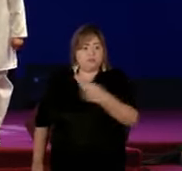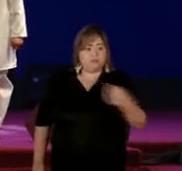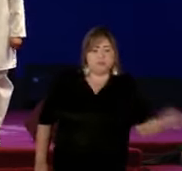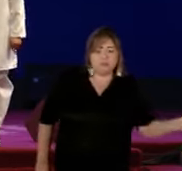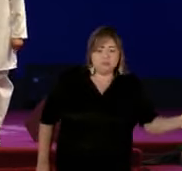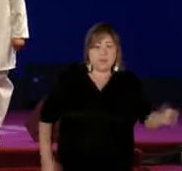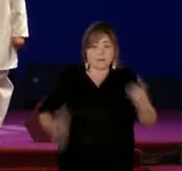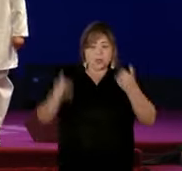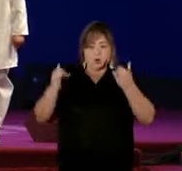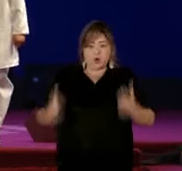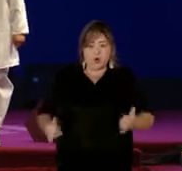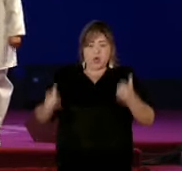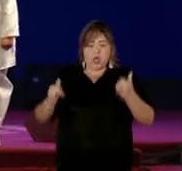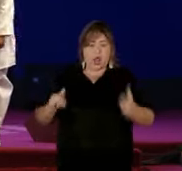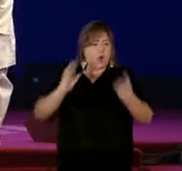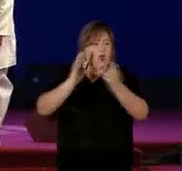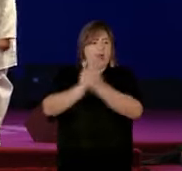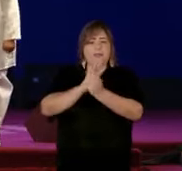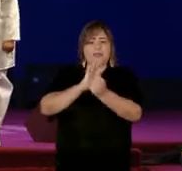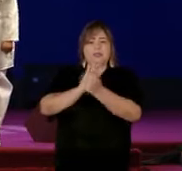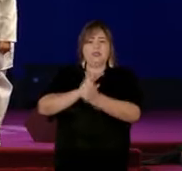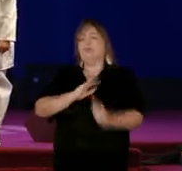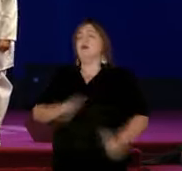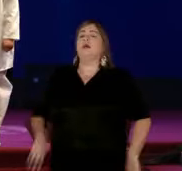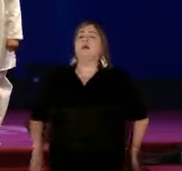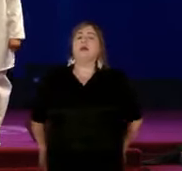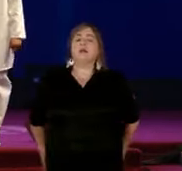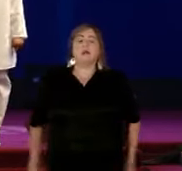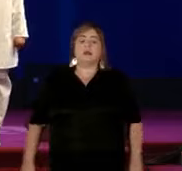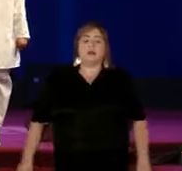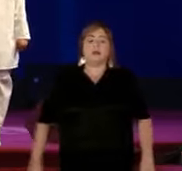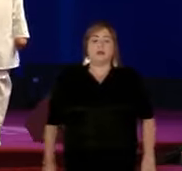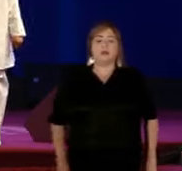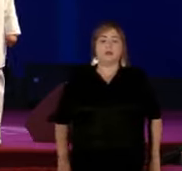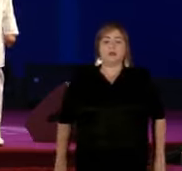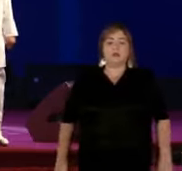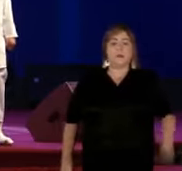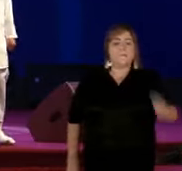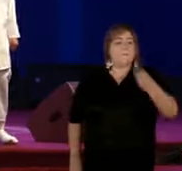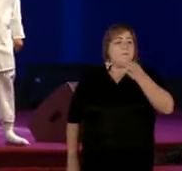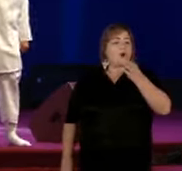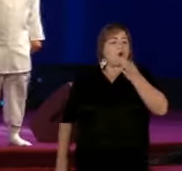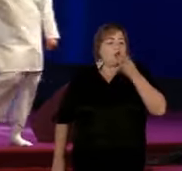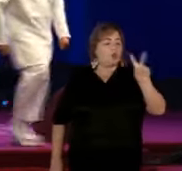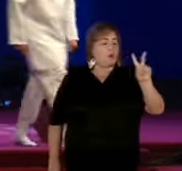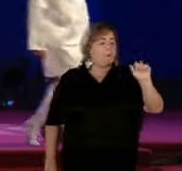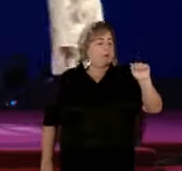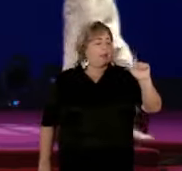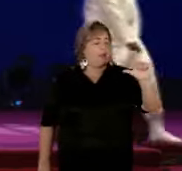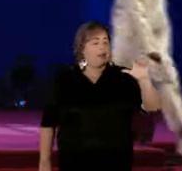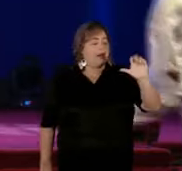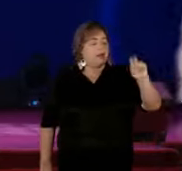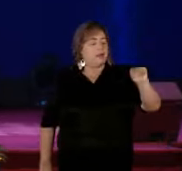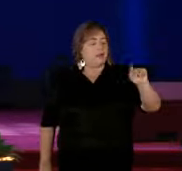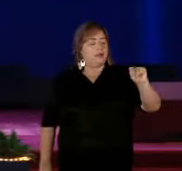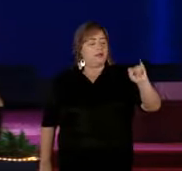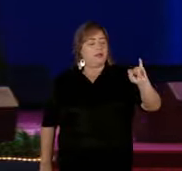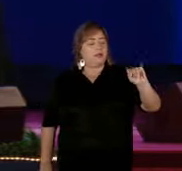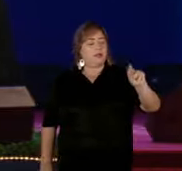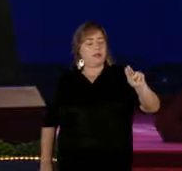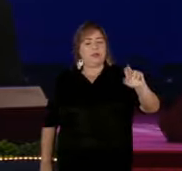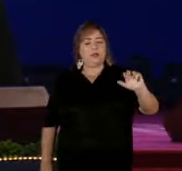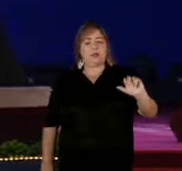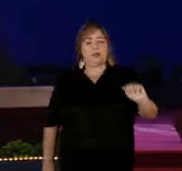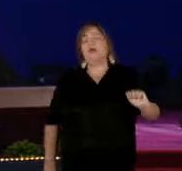Pero ahora, eso es un ministro, así que empieza Valentina ya mismo con la técnica. Vete, papi, vete.